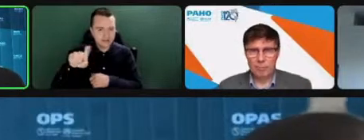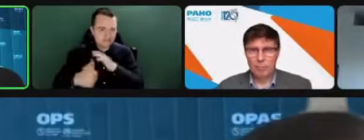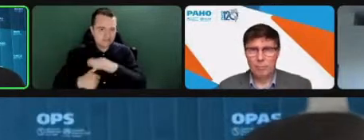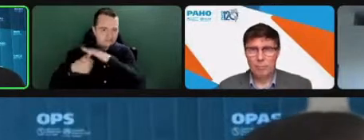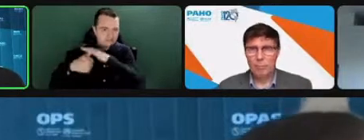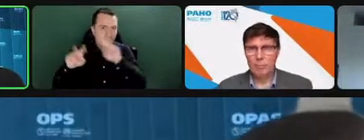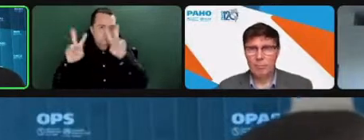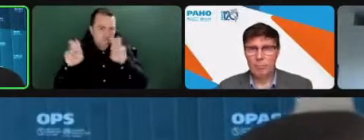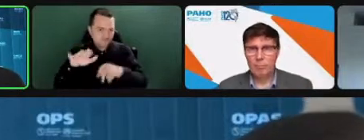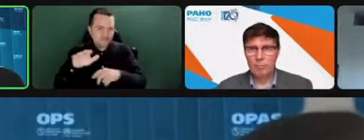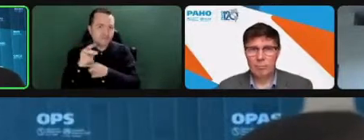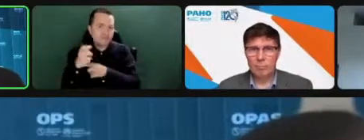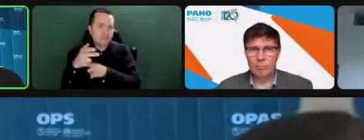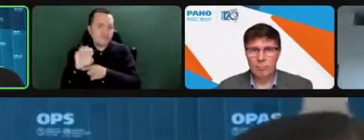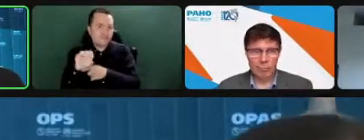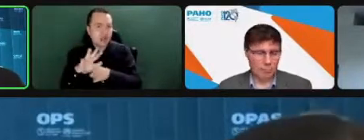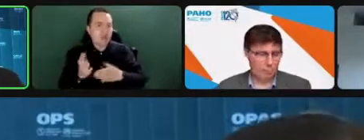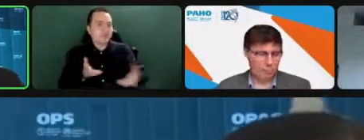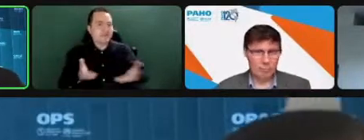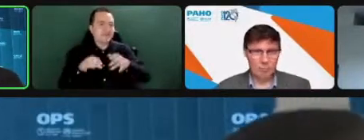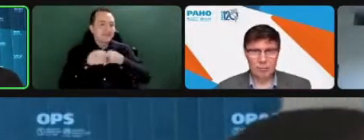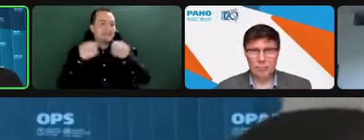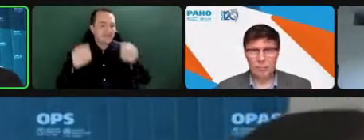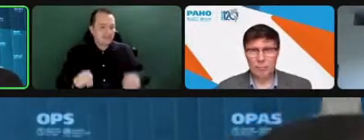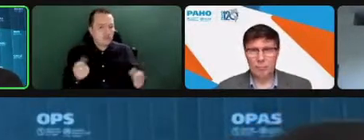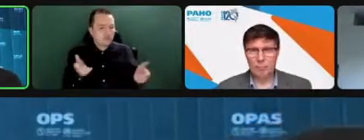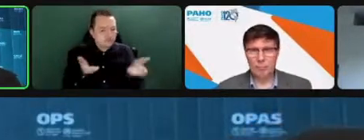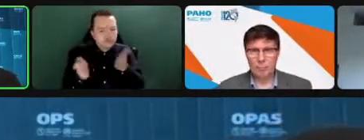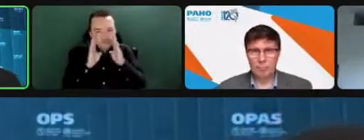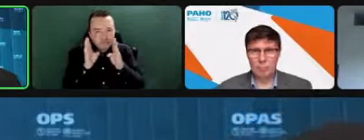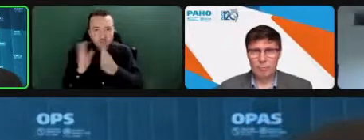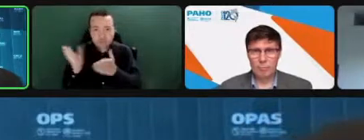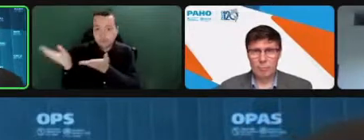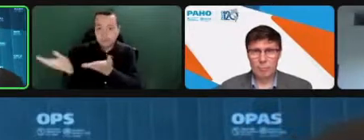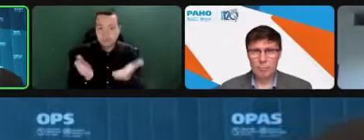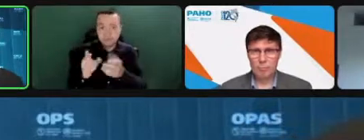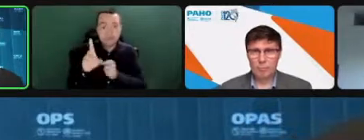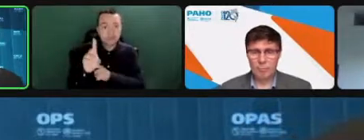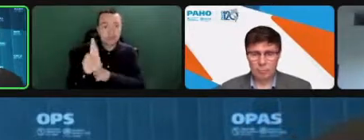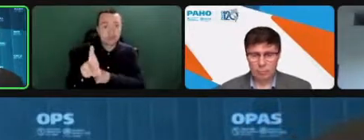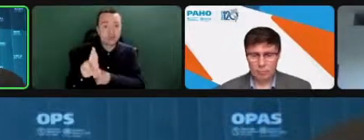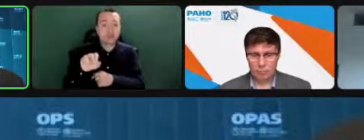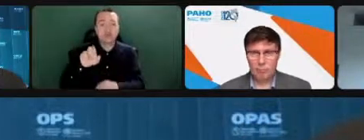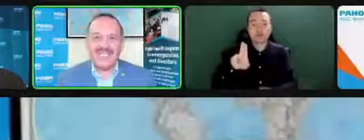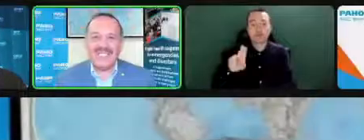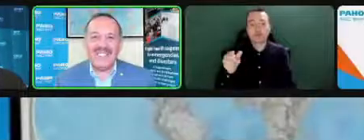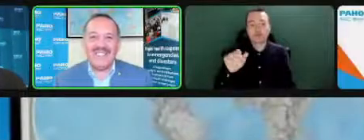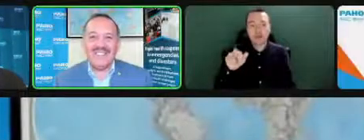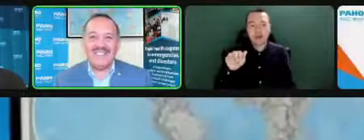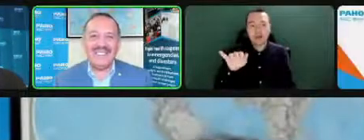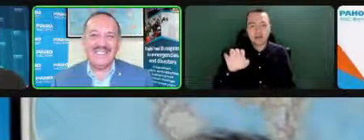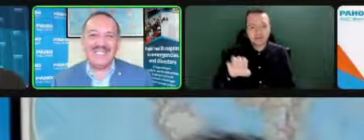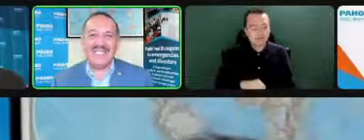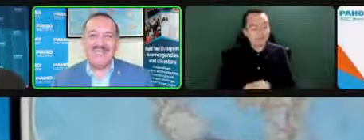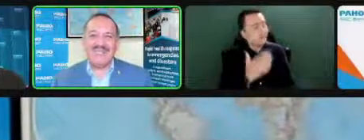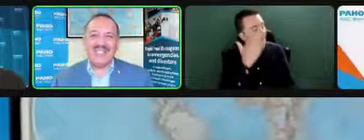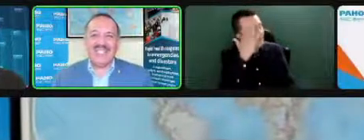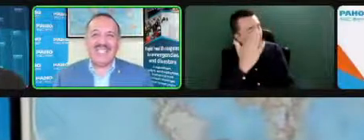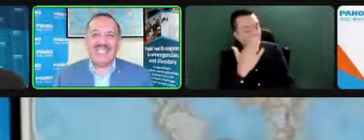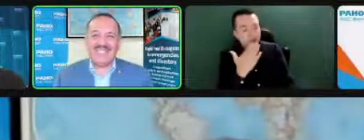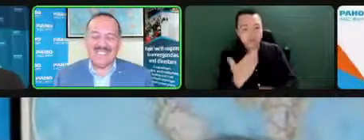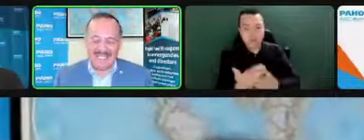unos comentarios introductorios a este webinar. Adelante, doctor Ugarte. Buenos días. Buenos días, Tania,